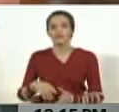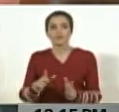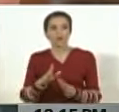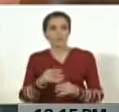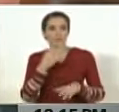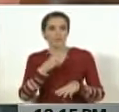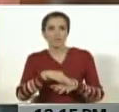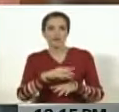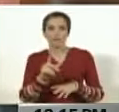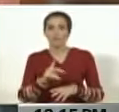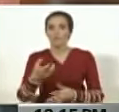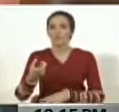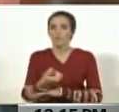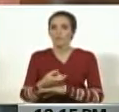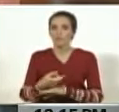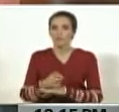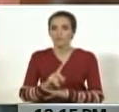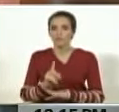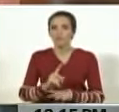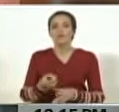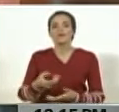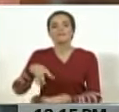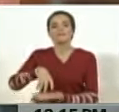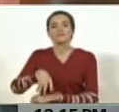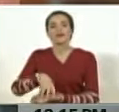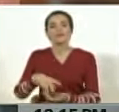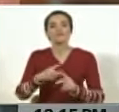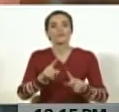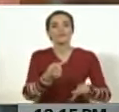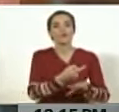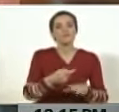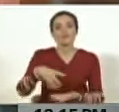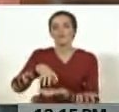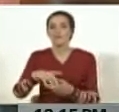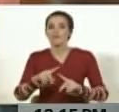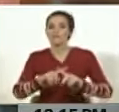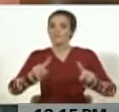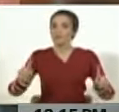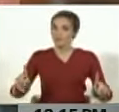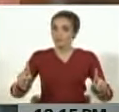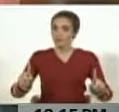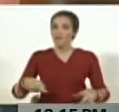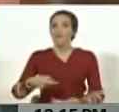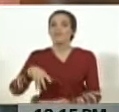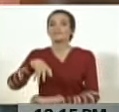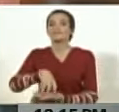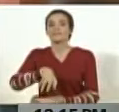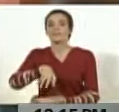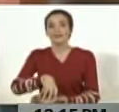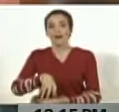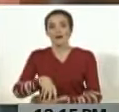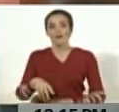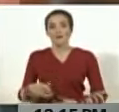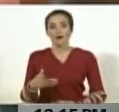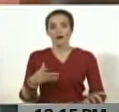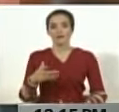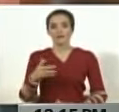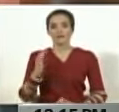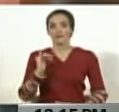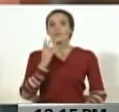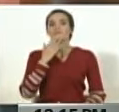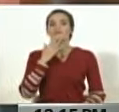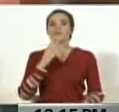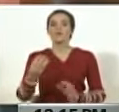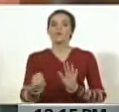es el Estado. Son dos cosas distintas, gobierno y Estado. El Estado está previsto